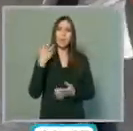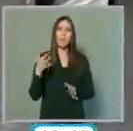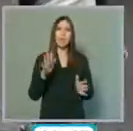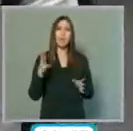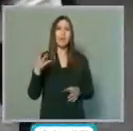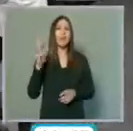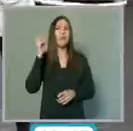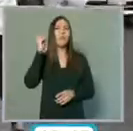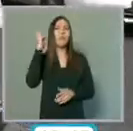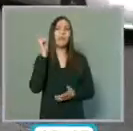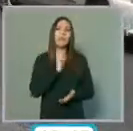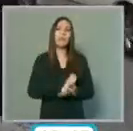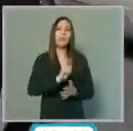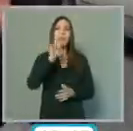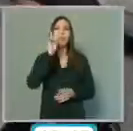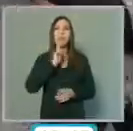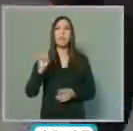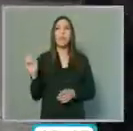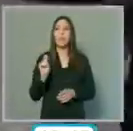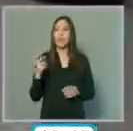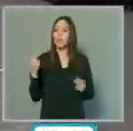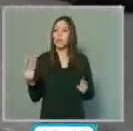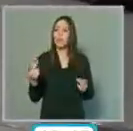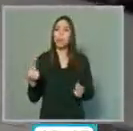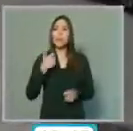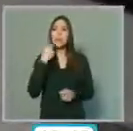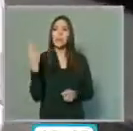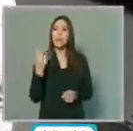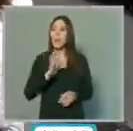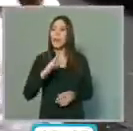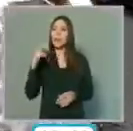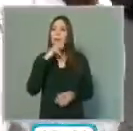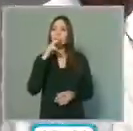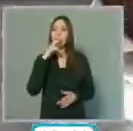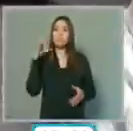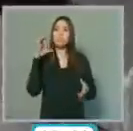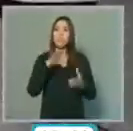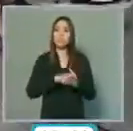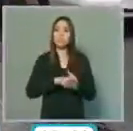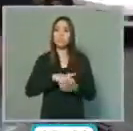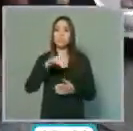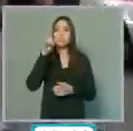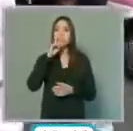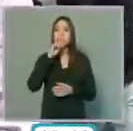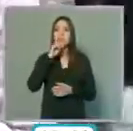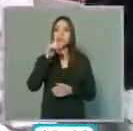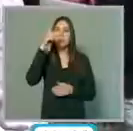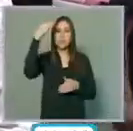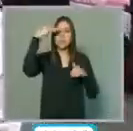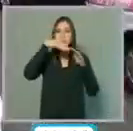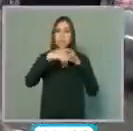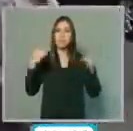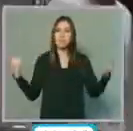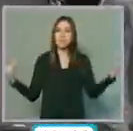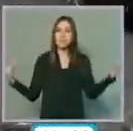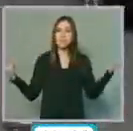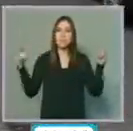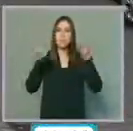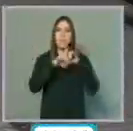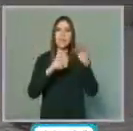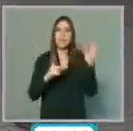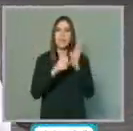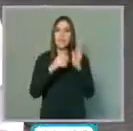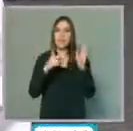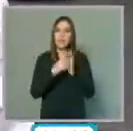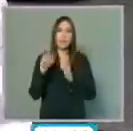para escribir. Entonces su novia, que le urgía ya casarse, ¿qué cree que hace? que lo encierra aquí en el piso, en el departamento. Le dijo,